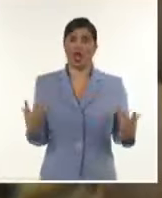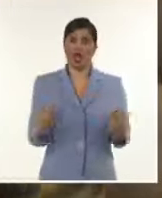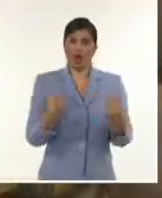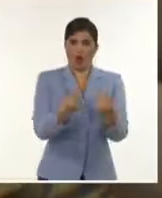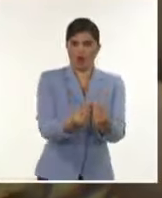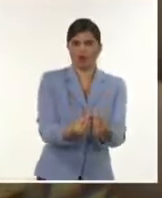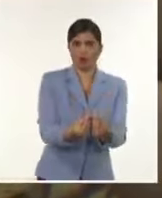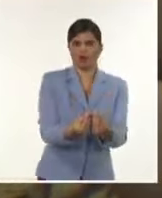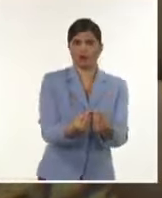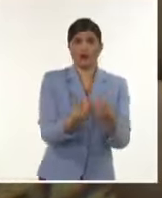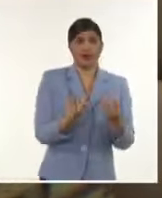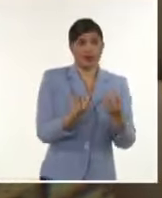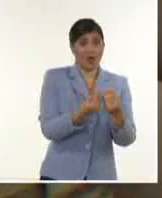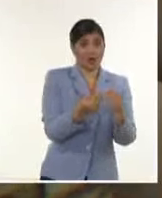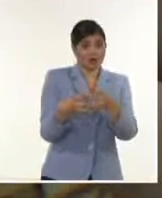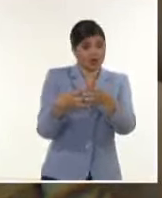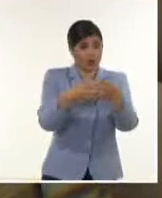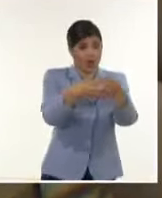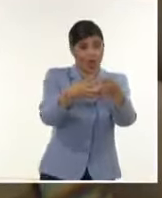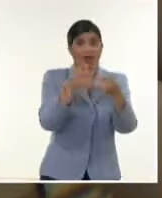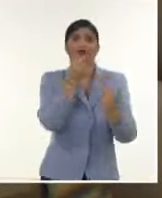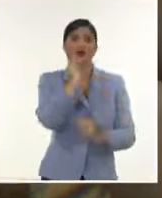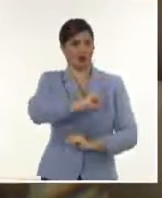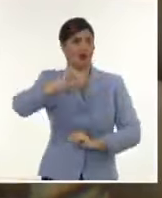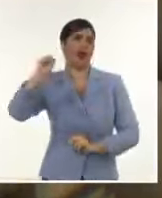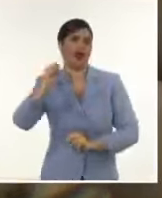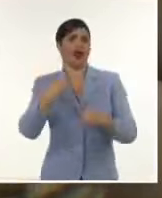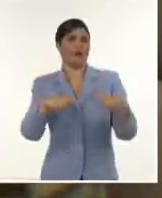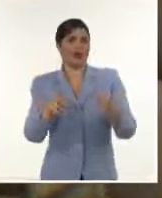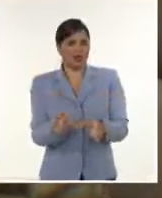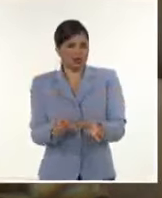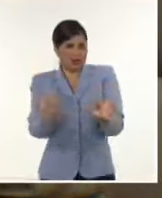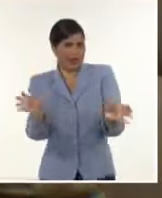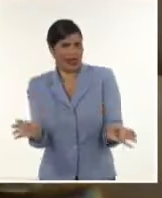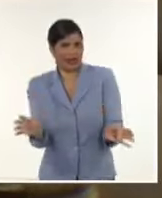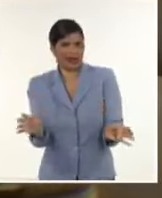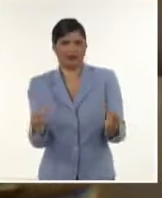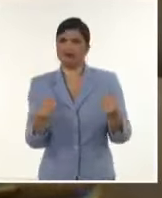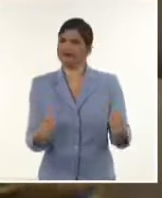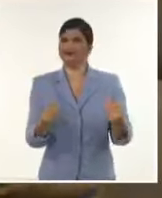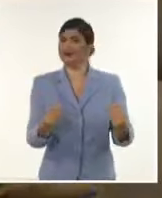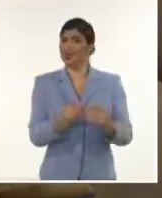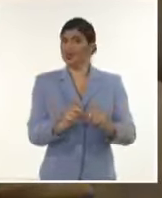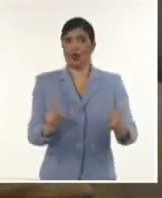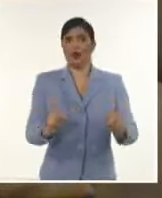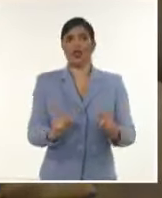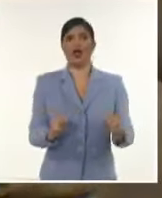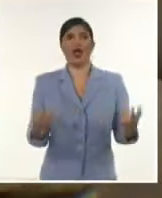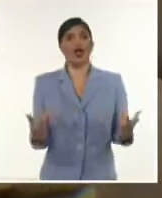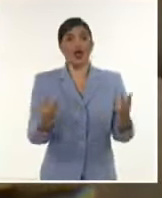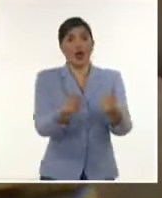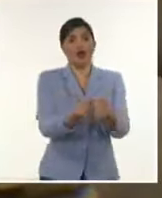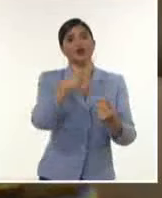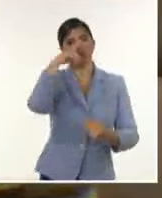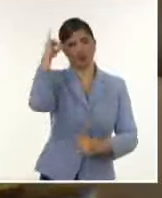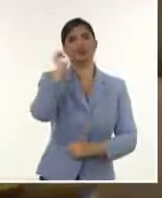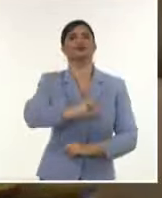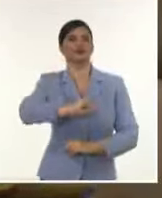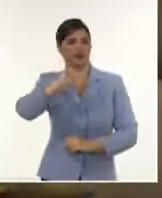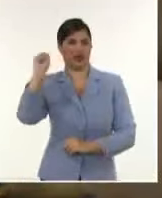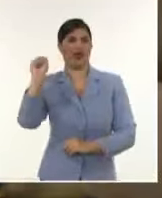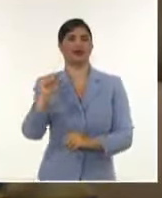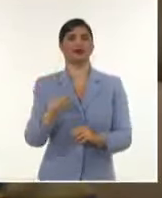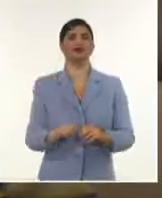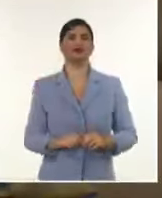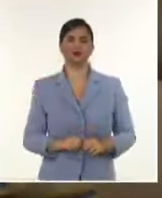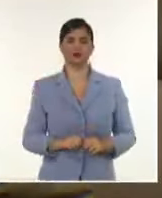la generación histórica que lo acompañó, nos demuestra todos los días el papel del ejemplo a la hora de asumir cualquier responsabilidad.